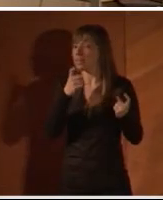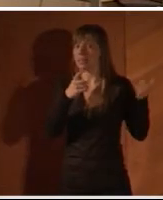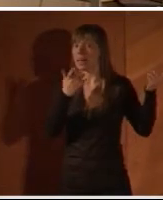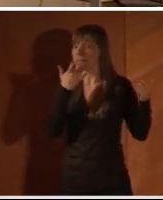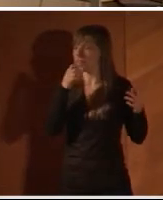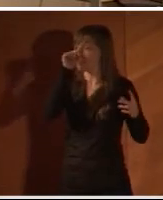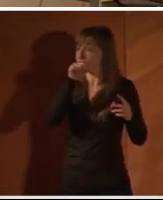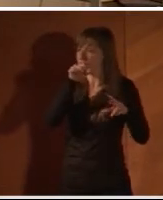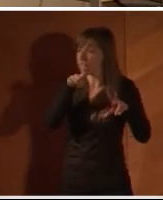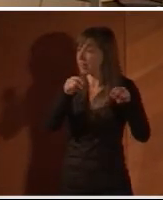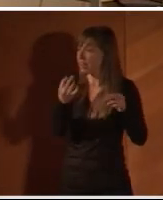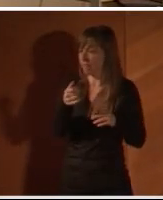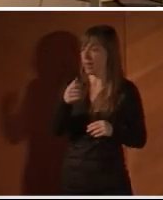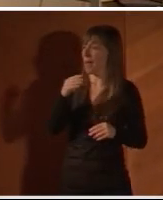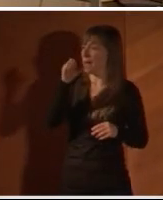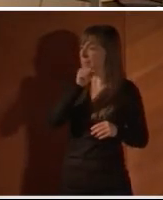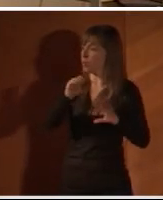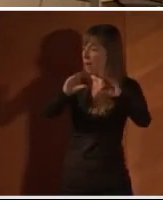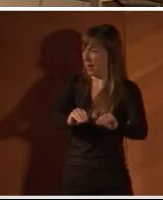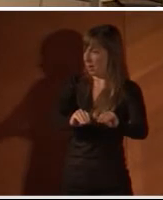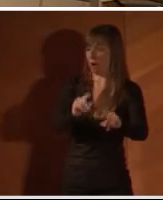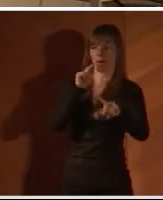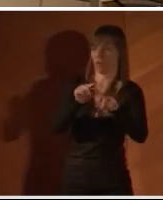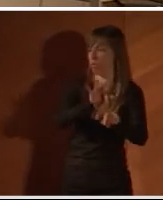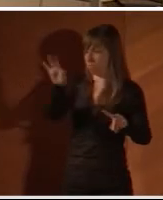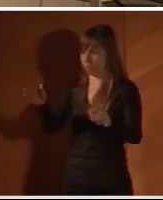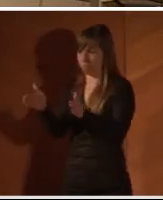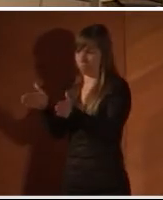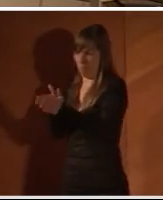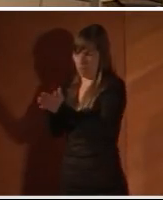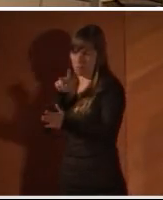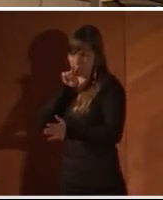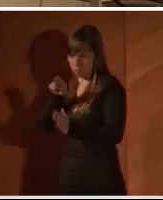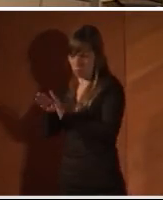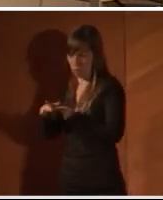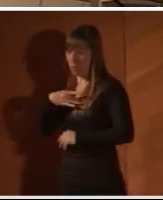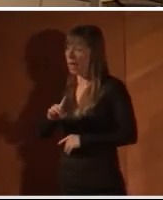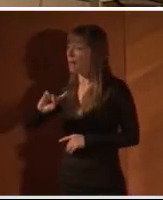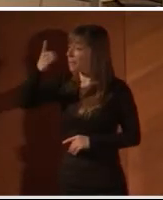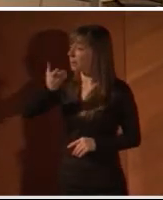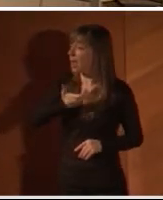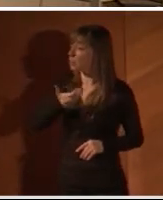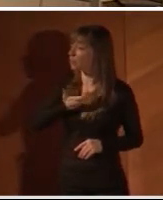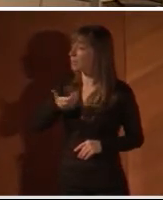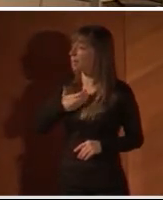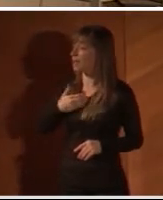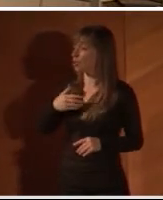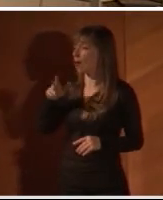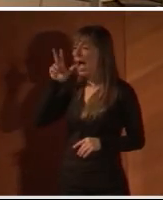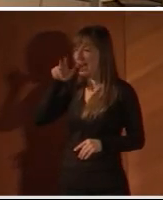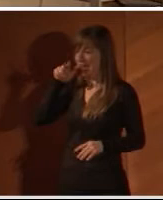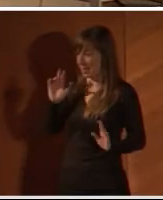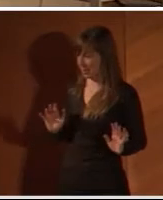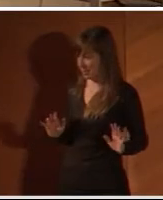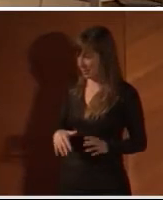micro para que pueda aparecer en pantalla el siguiente compañero. Comenzamos con el Ayuntamiento de Alicante, en